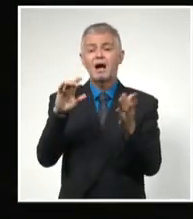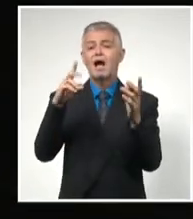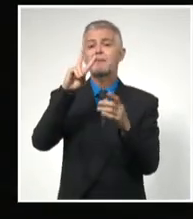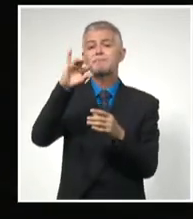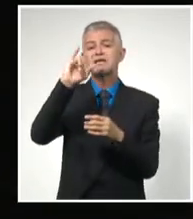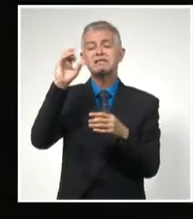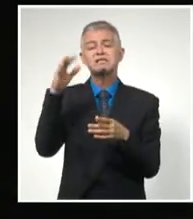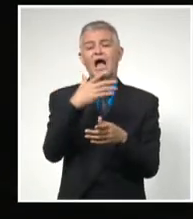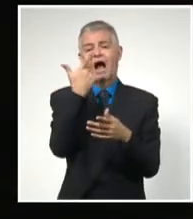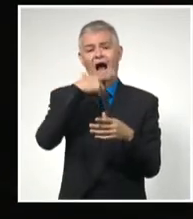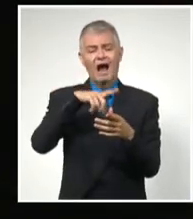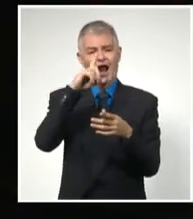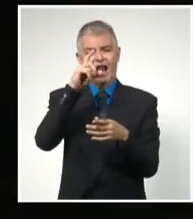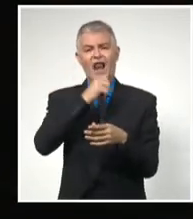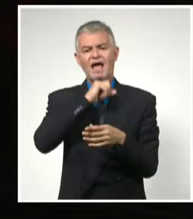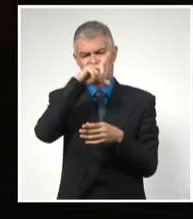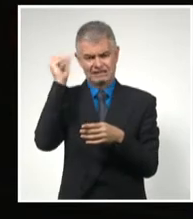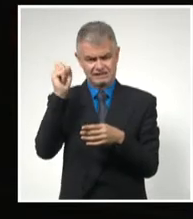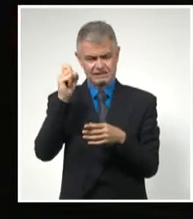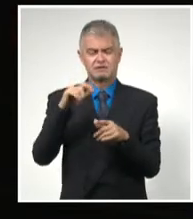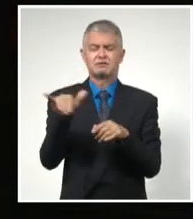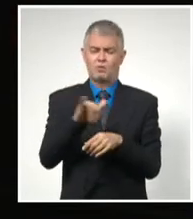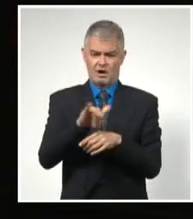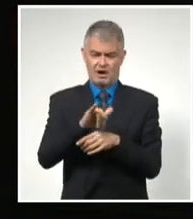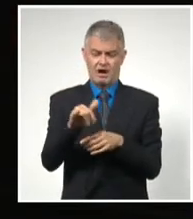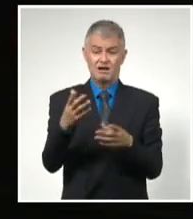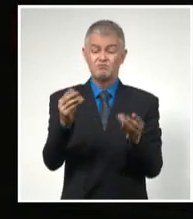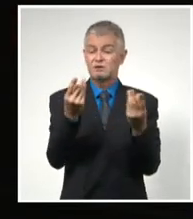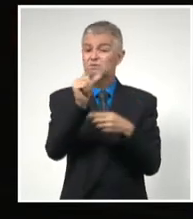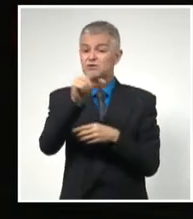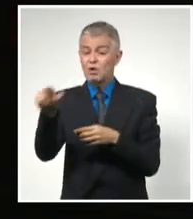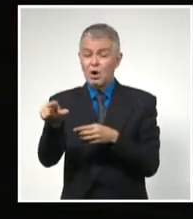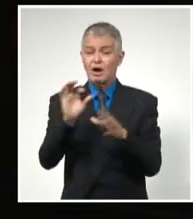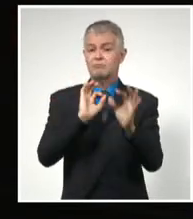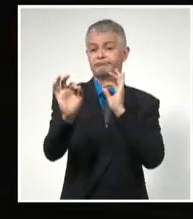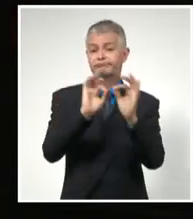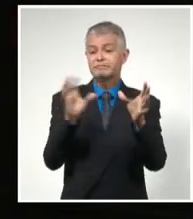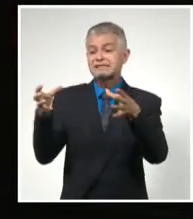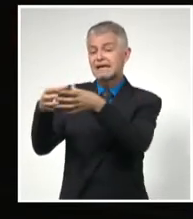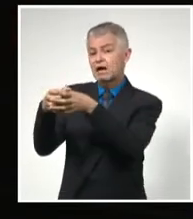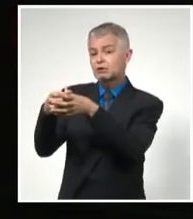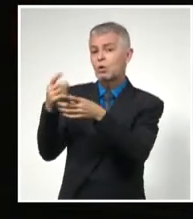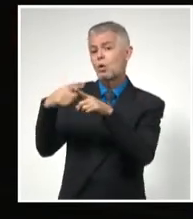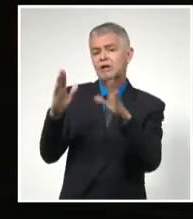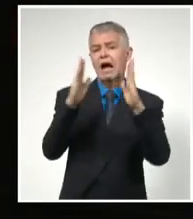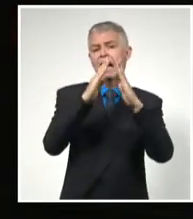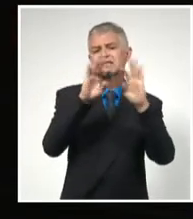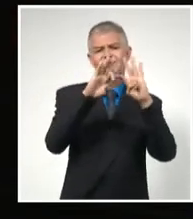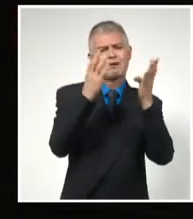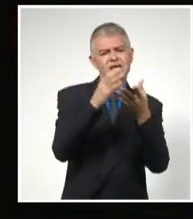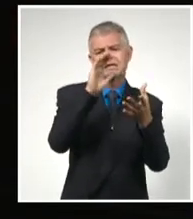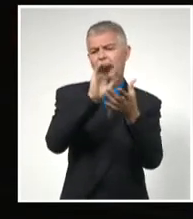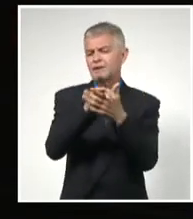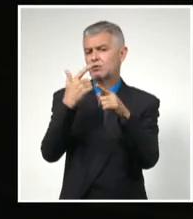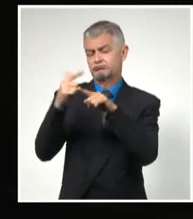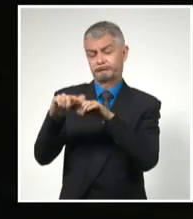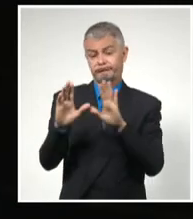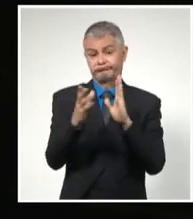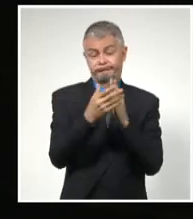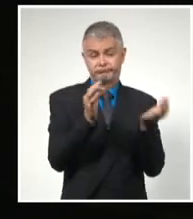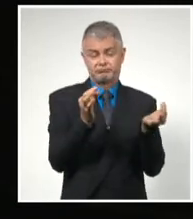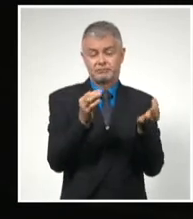9.000 personas fueron protegidas en centros de evacuación y en casas de familiares y amigos. Eta comienza a impactar a Vuelta Abajo y